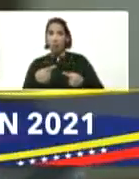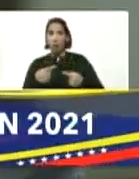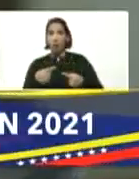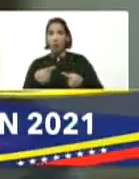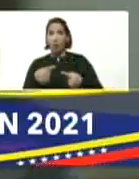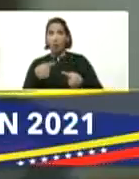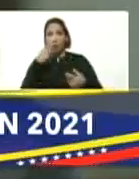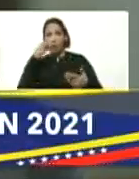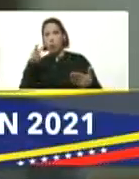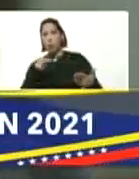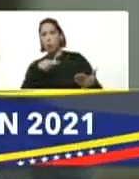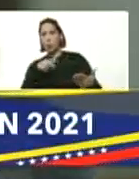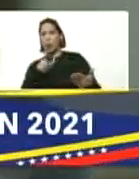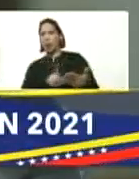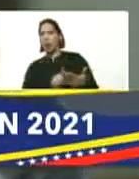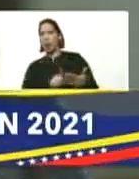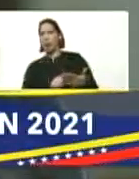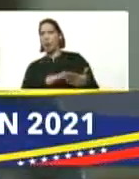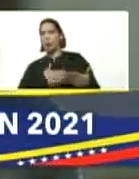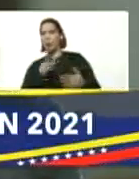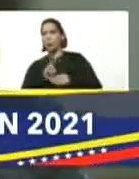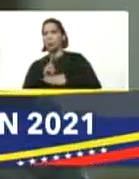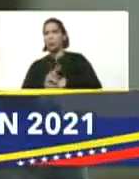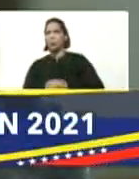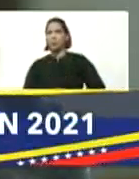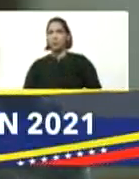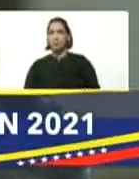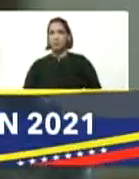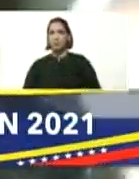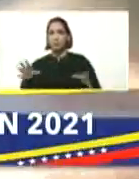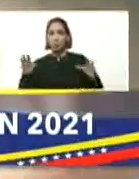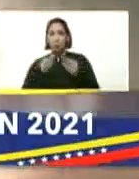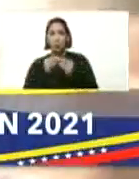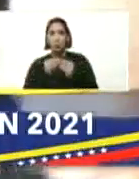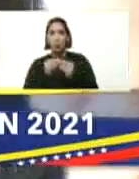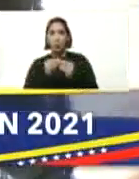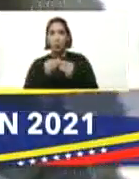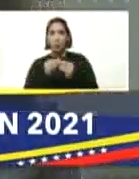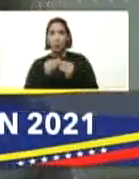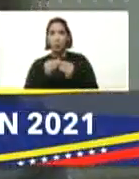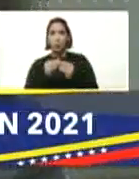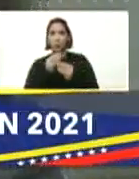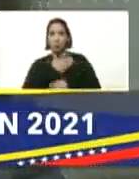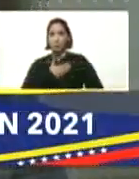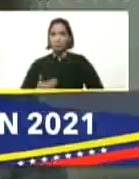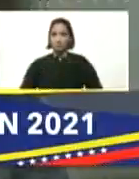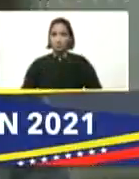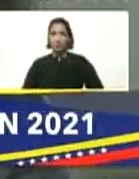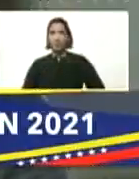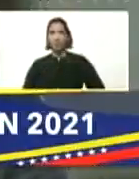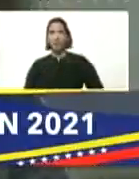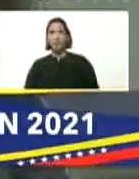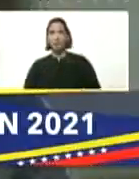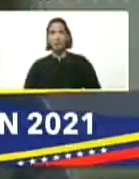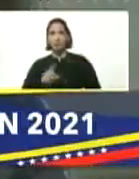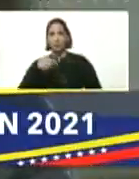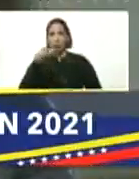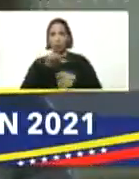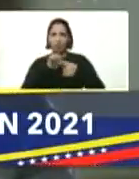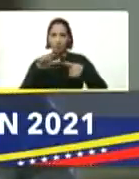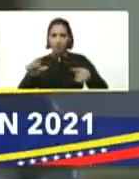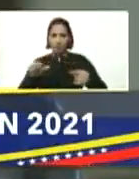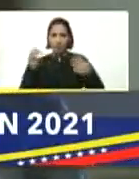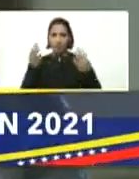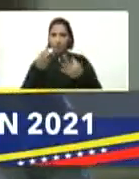echan una mirada a los libros para poder justificarse. Bien, termino, presidente. En la semana que viene